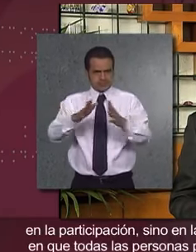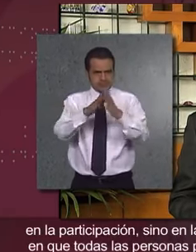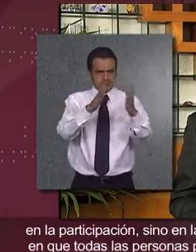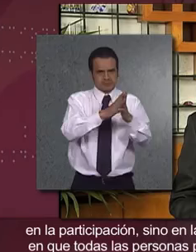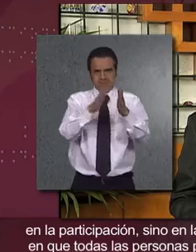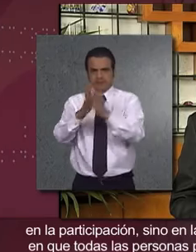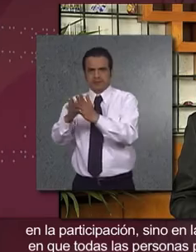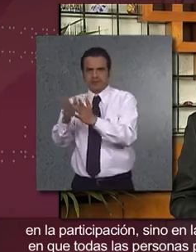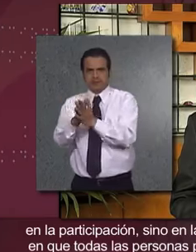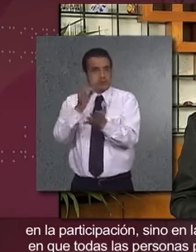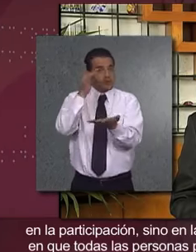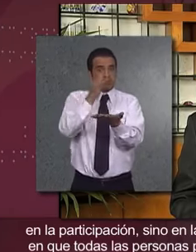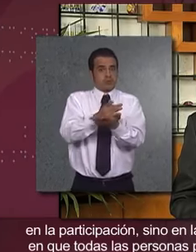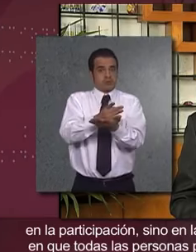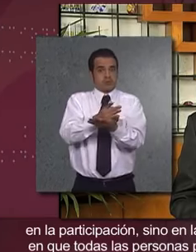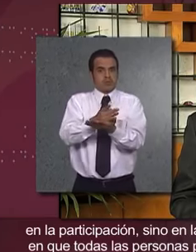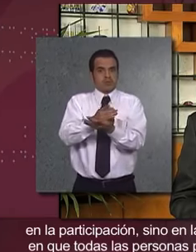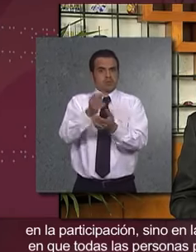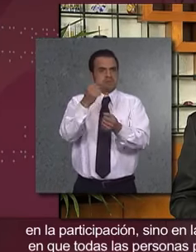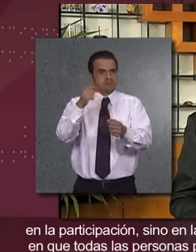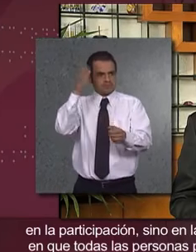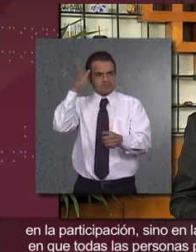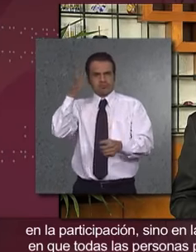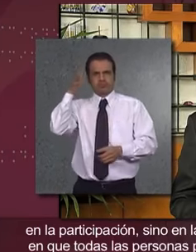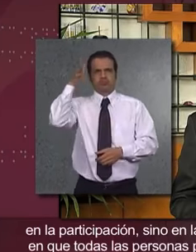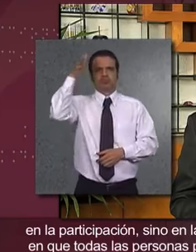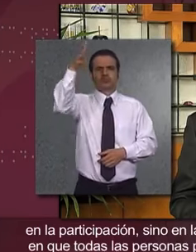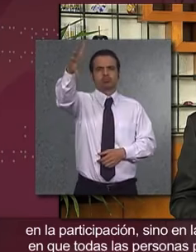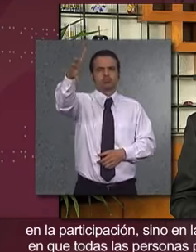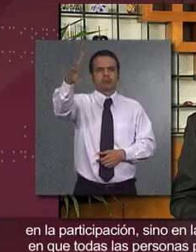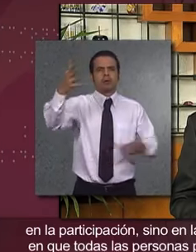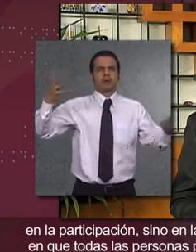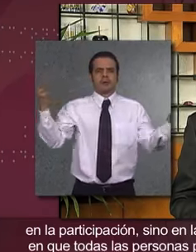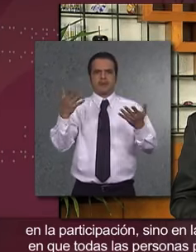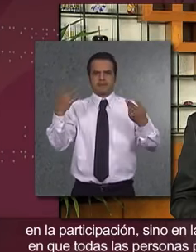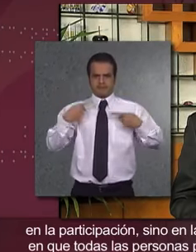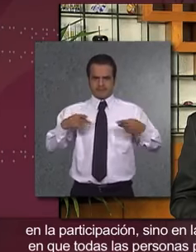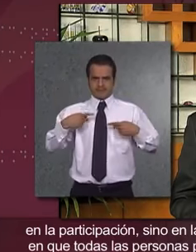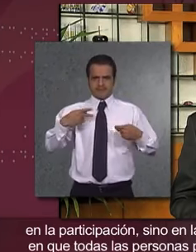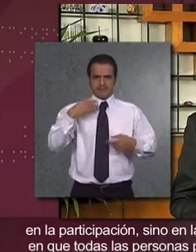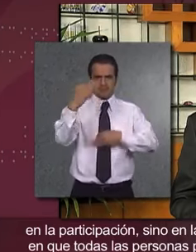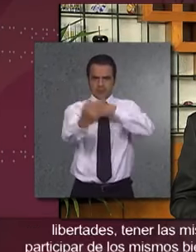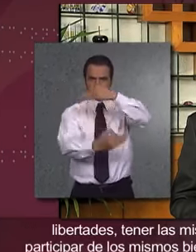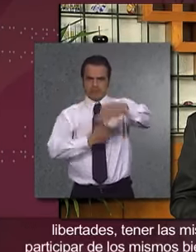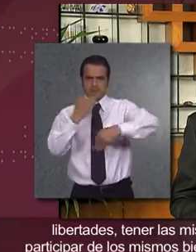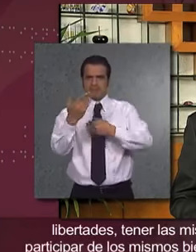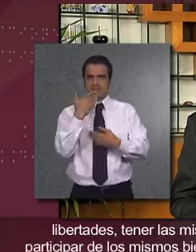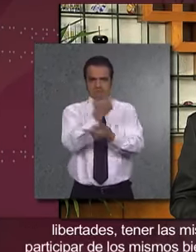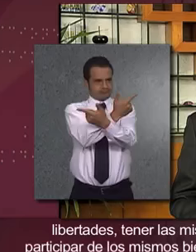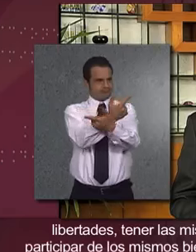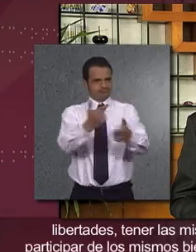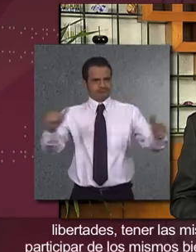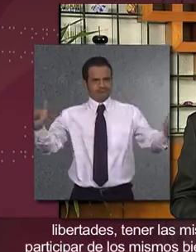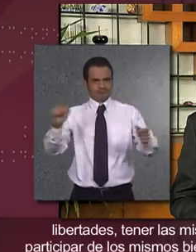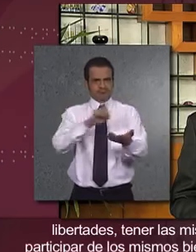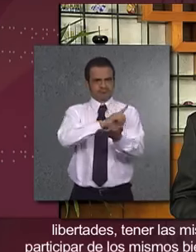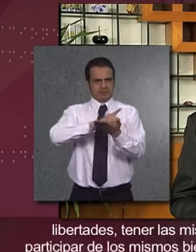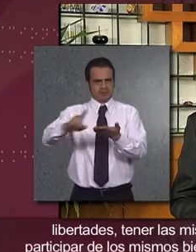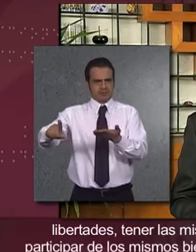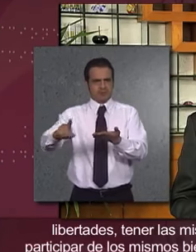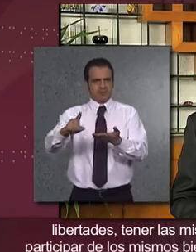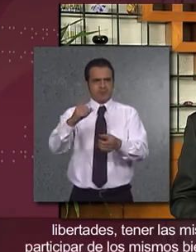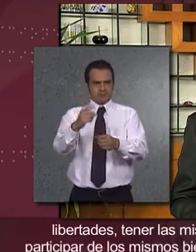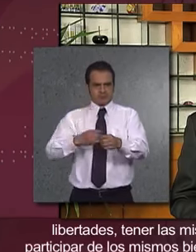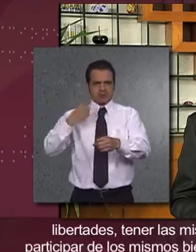no solo en la participación, sino la igualdad como horizonte, el que todas las personas podamos ejercer derechos, libertades, tener